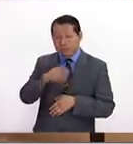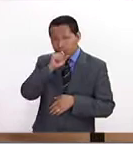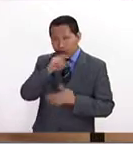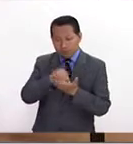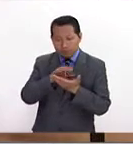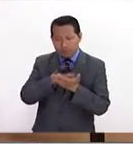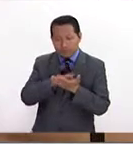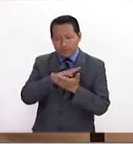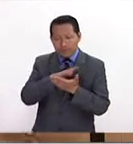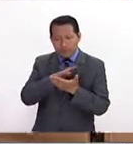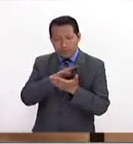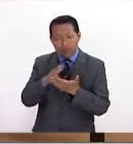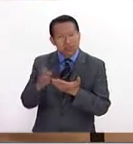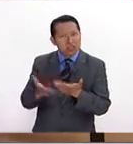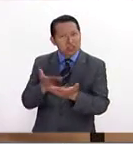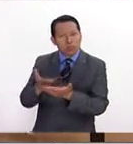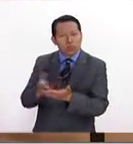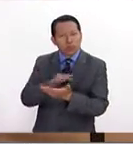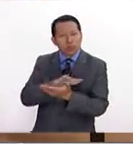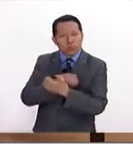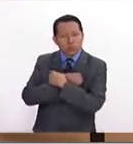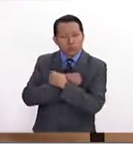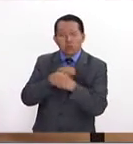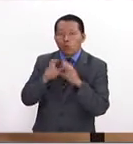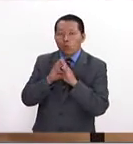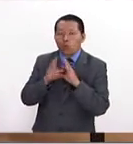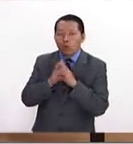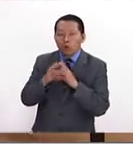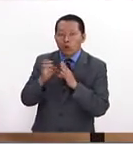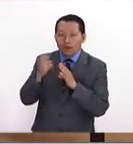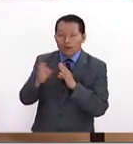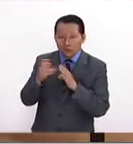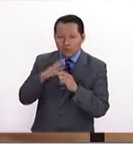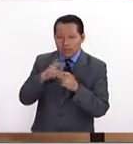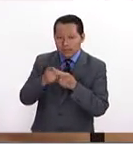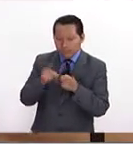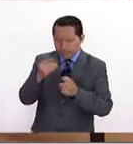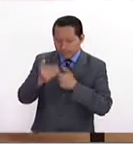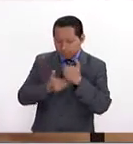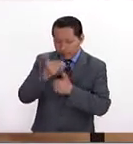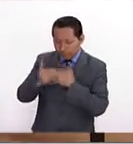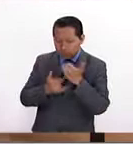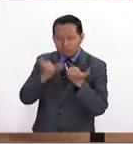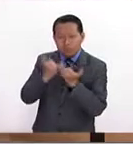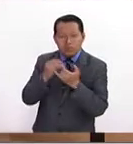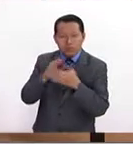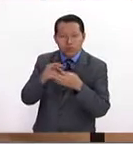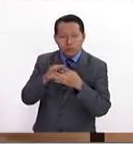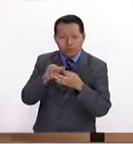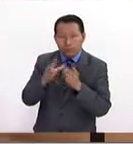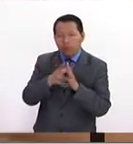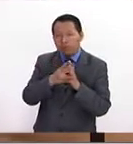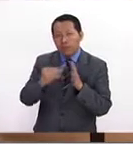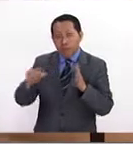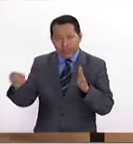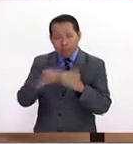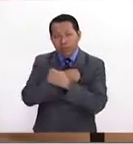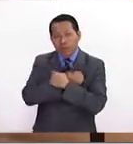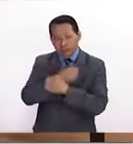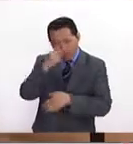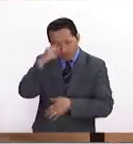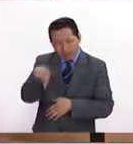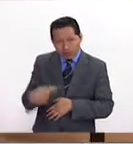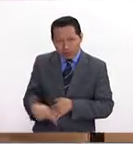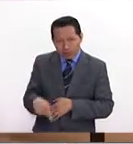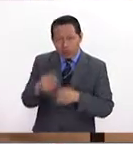puso sobre la mesa la educación como uno de los elementos de desarrollo y por supuesto habló sobre el modelo educativo, ¿no? Algo que también ha